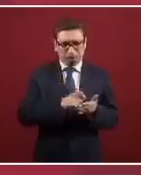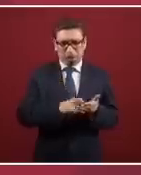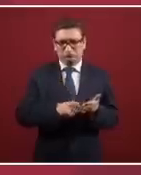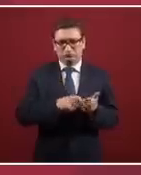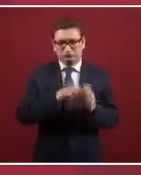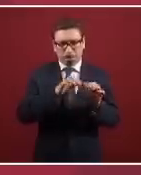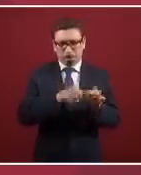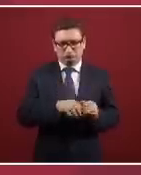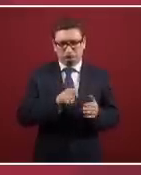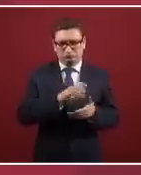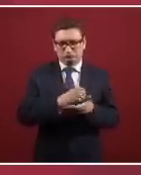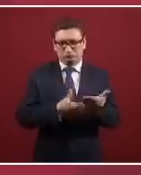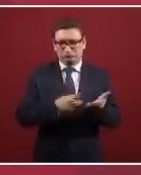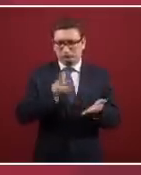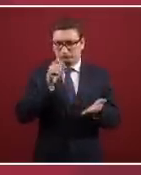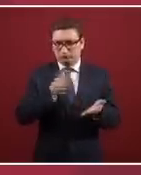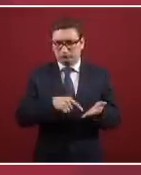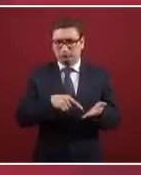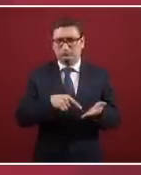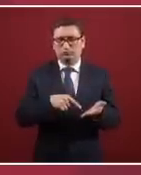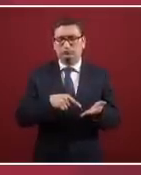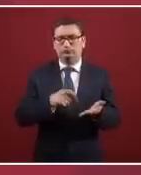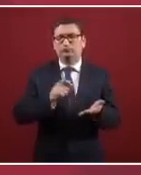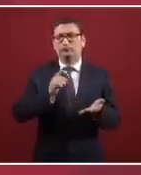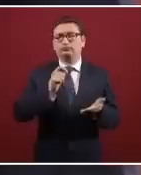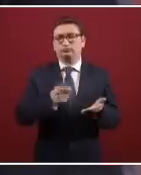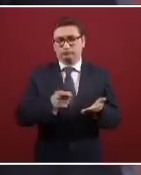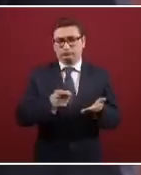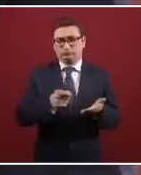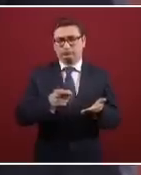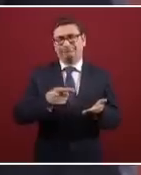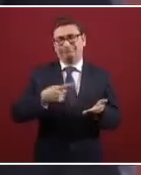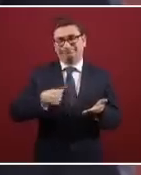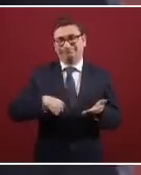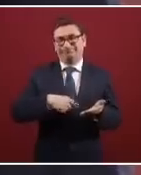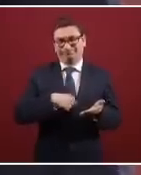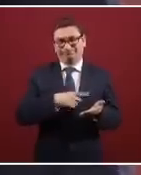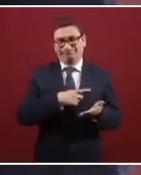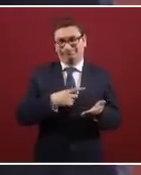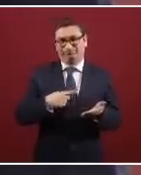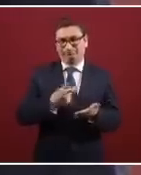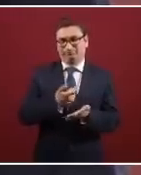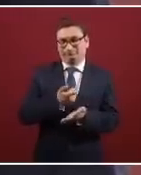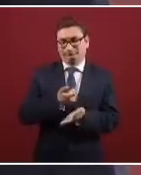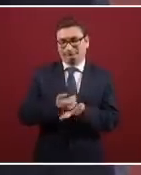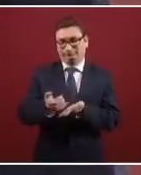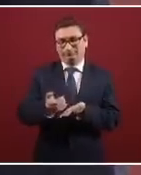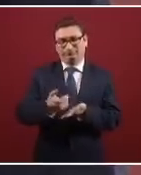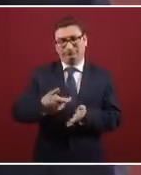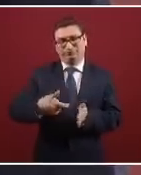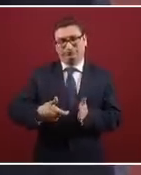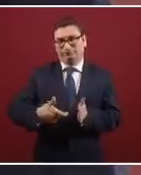suscritos los contratos, implicaría pagar tarifas muy altas.